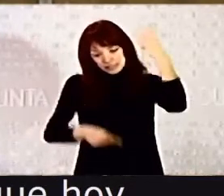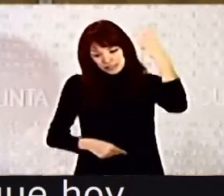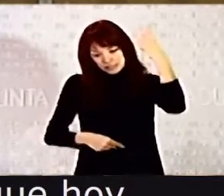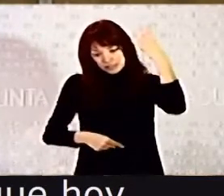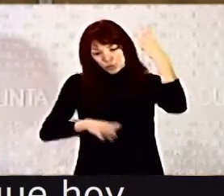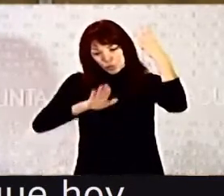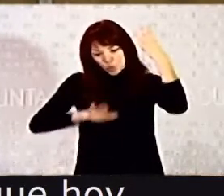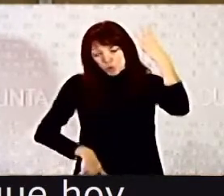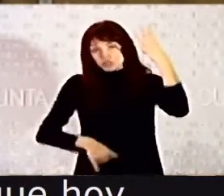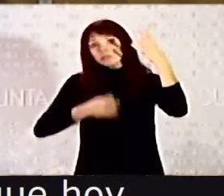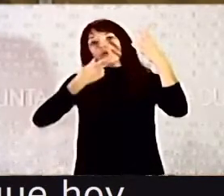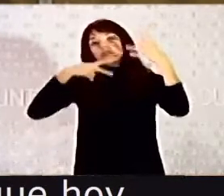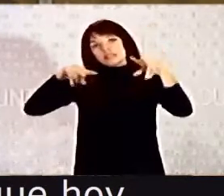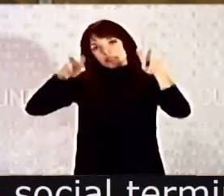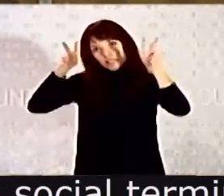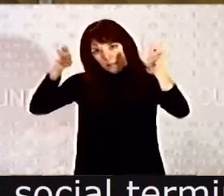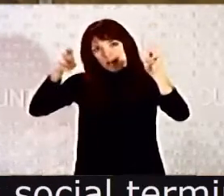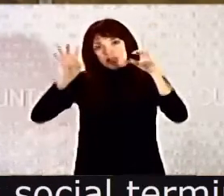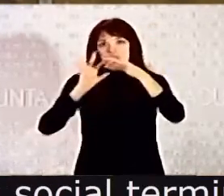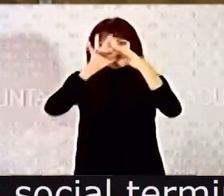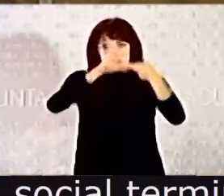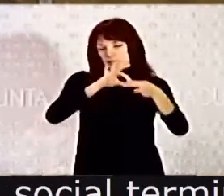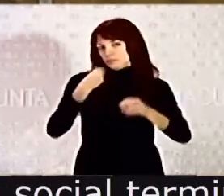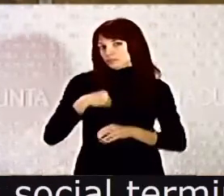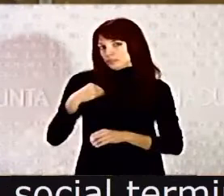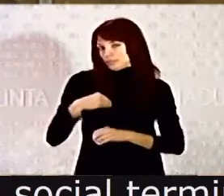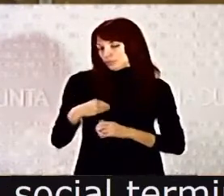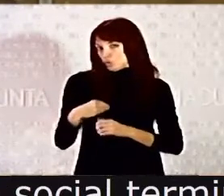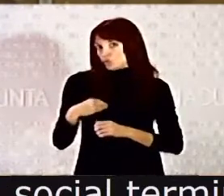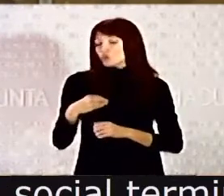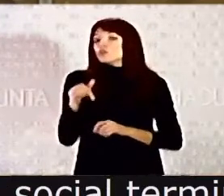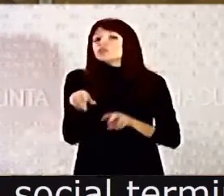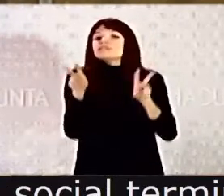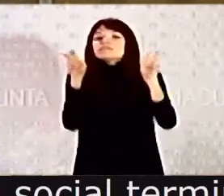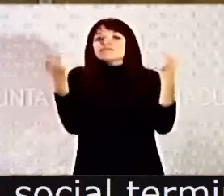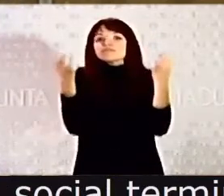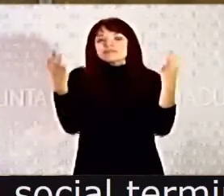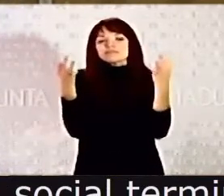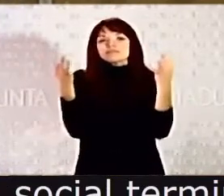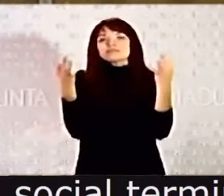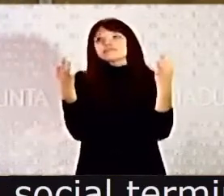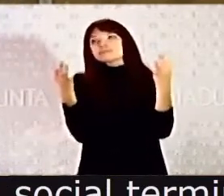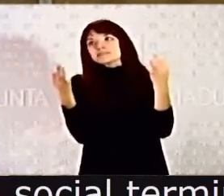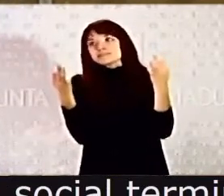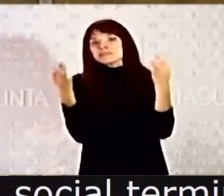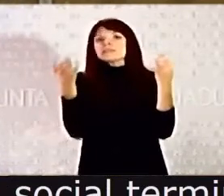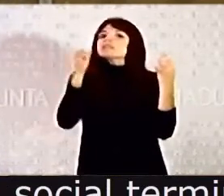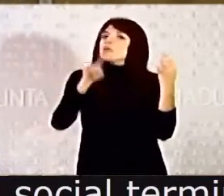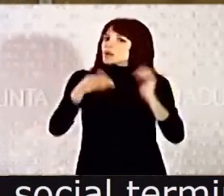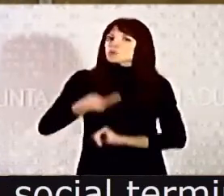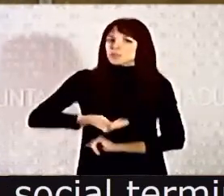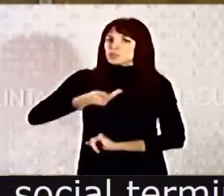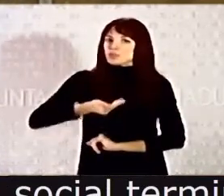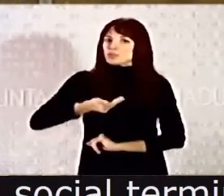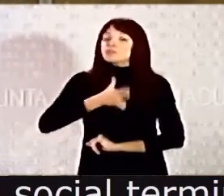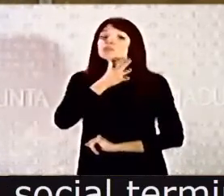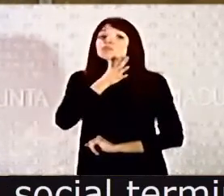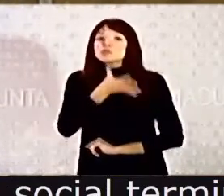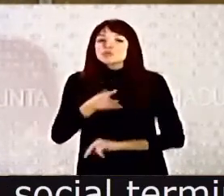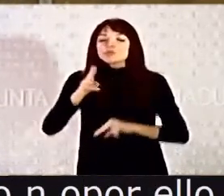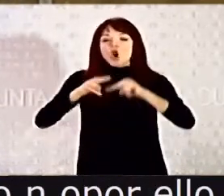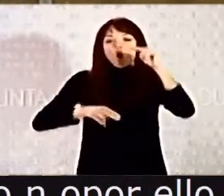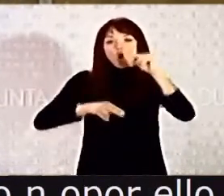con el último asunto, que es una obra, pero no por ello es menos importante, porque es de esas